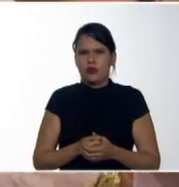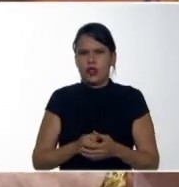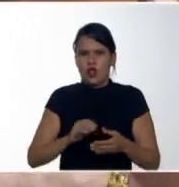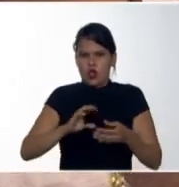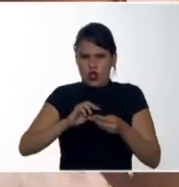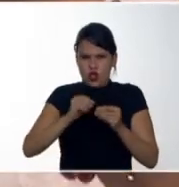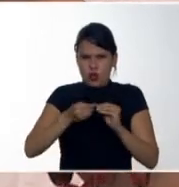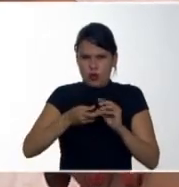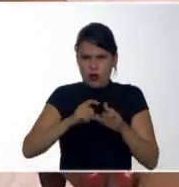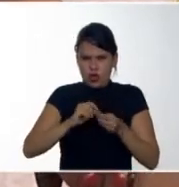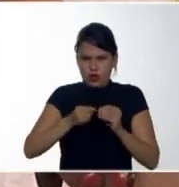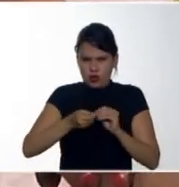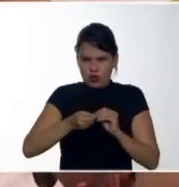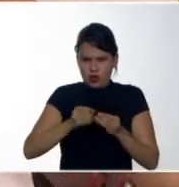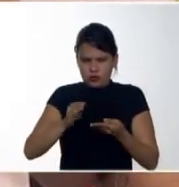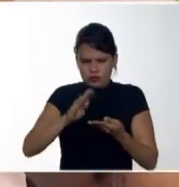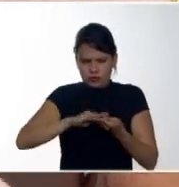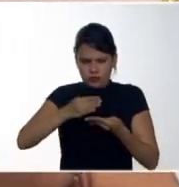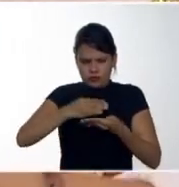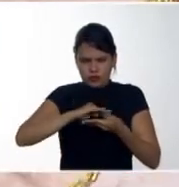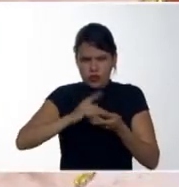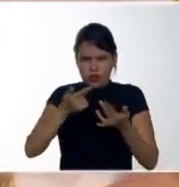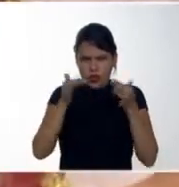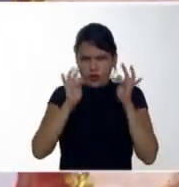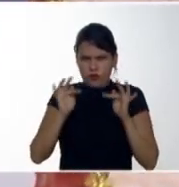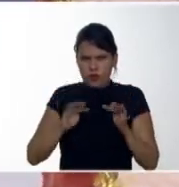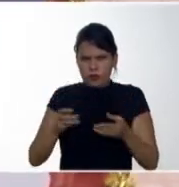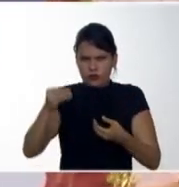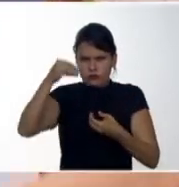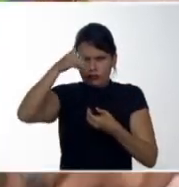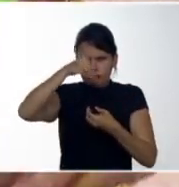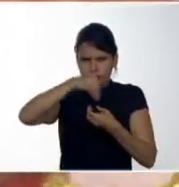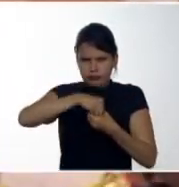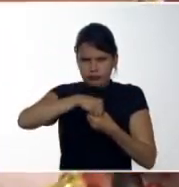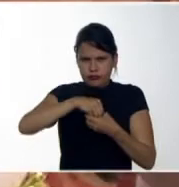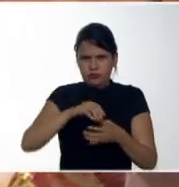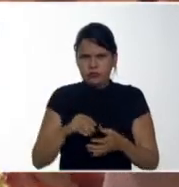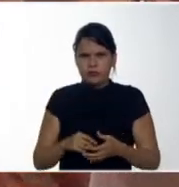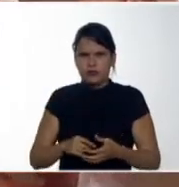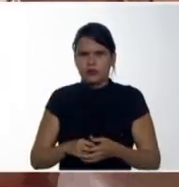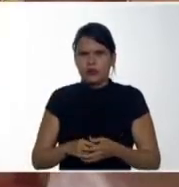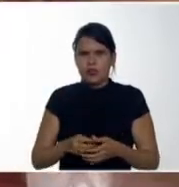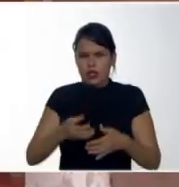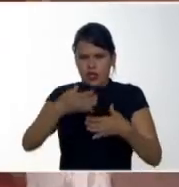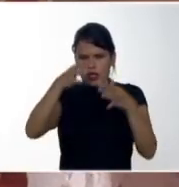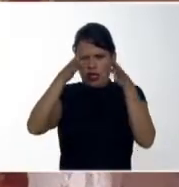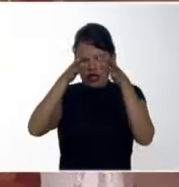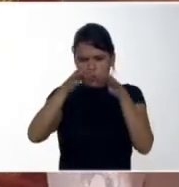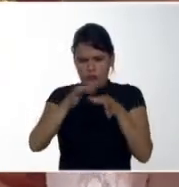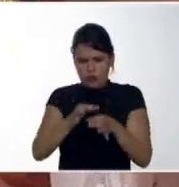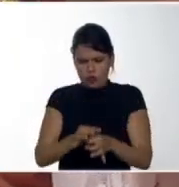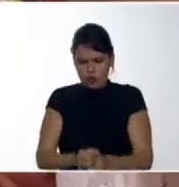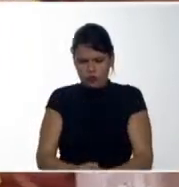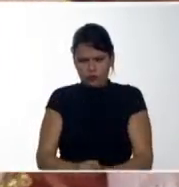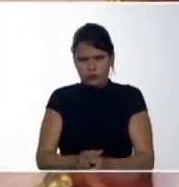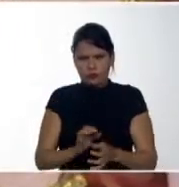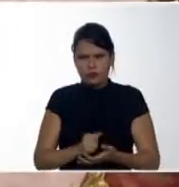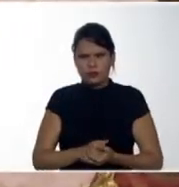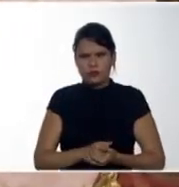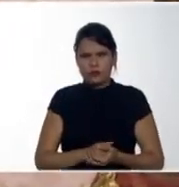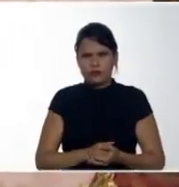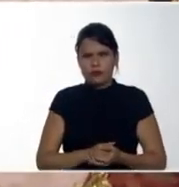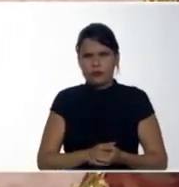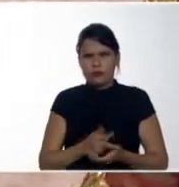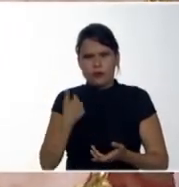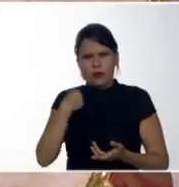específico, ¿ok? Se coloca en el embudo, ¿ok? Vamos a